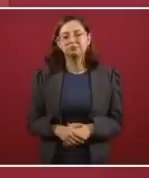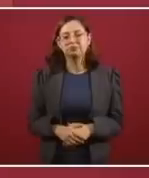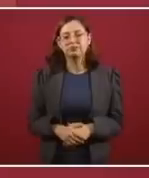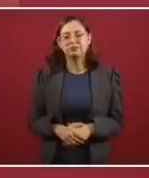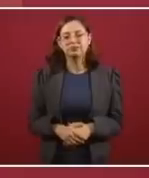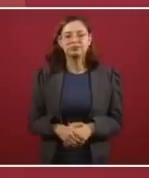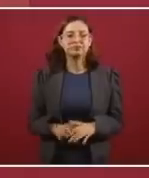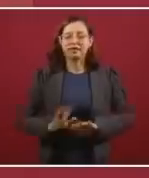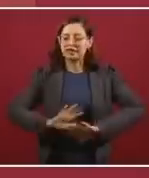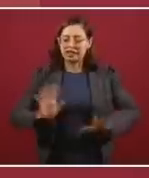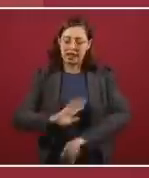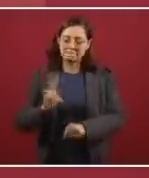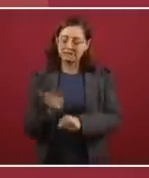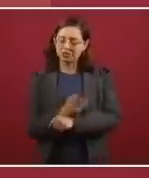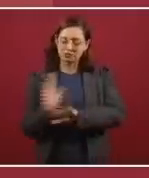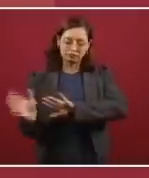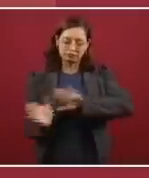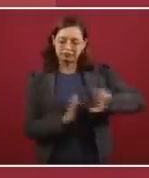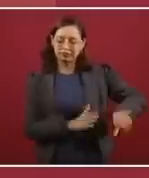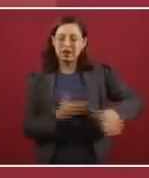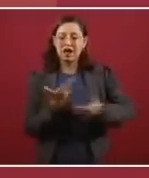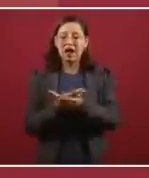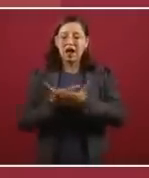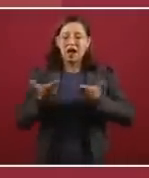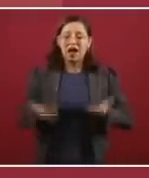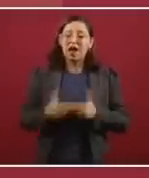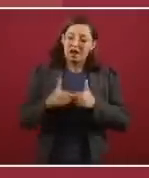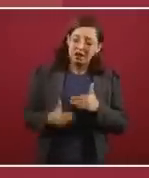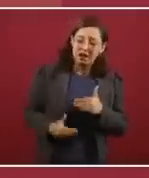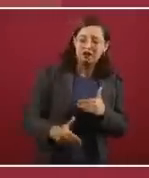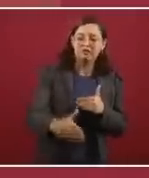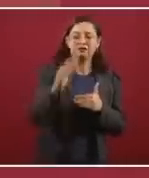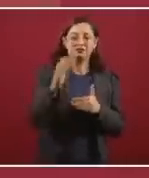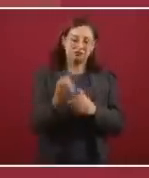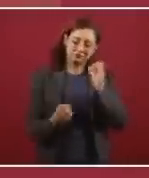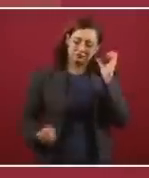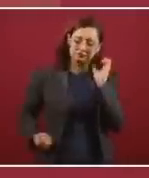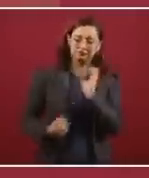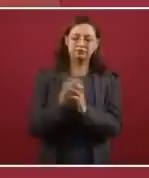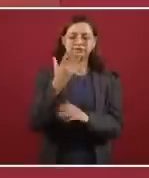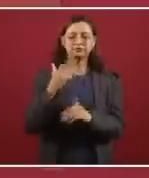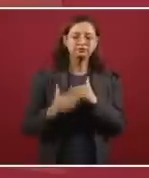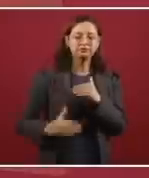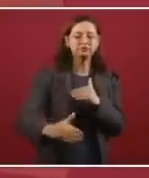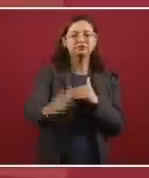lo pasado, pasado. Ahora ya es hacia adelante,